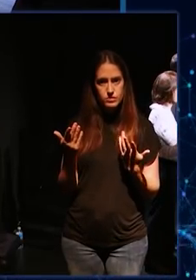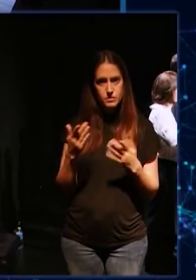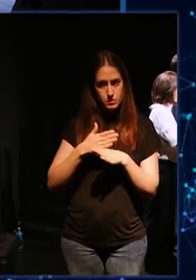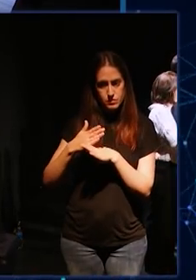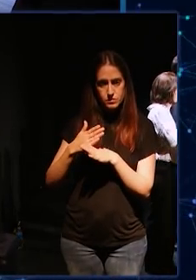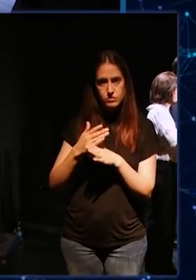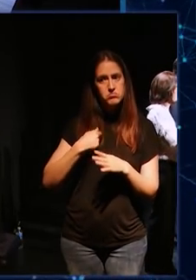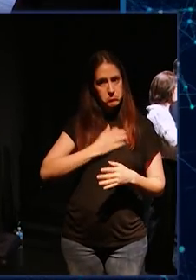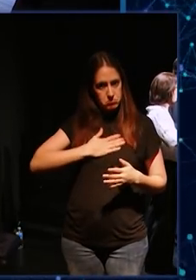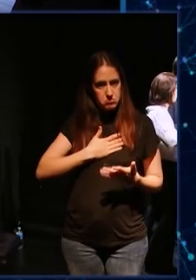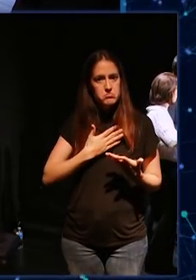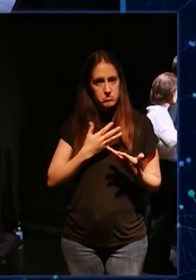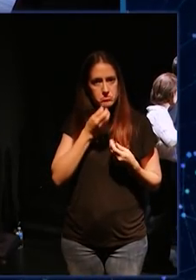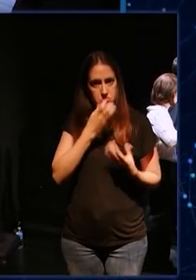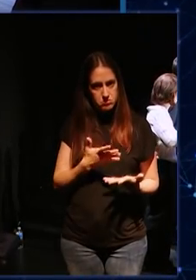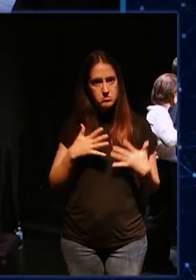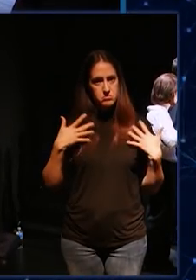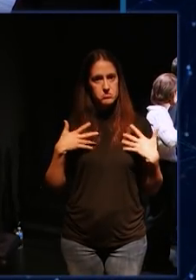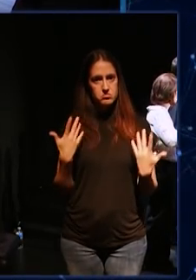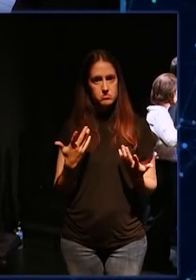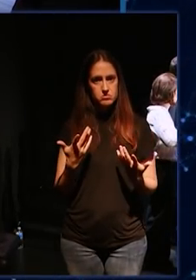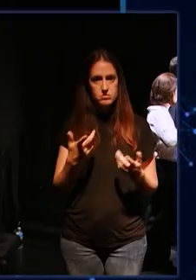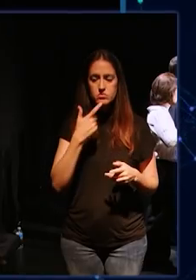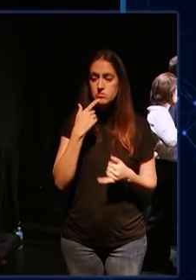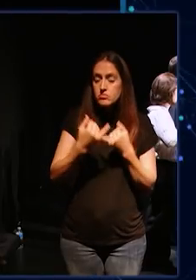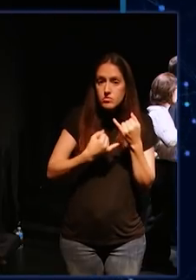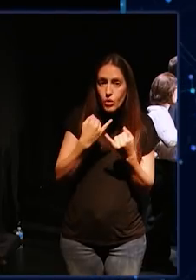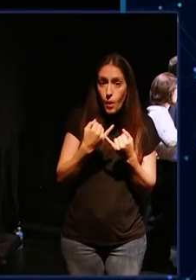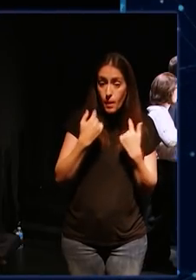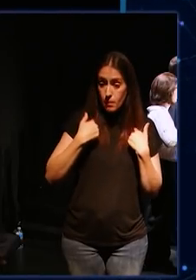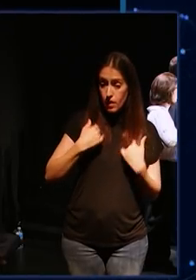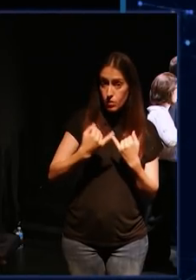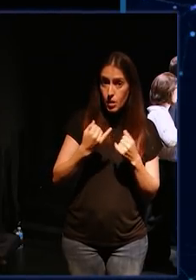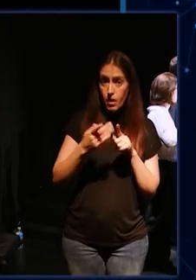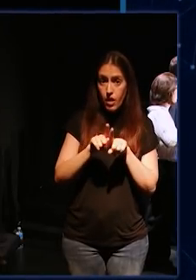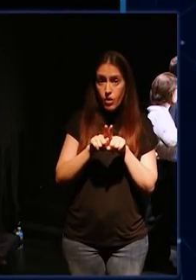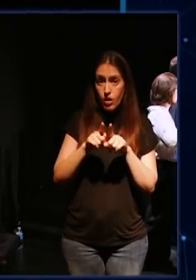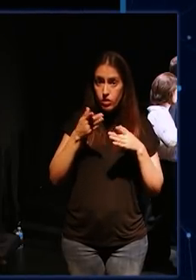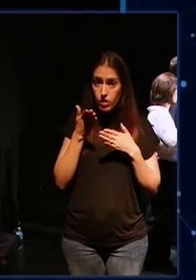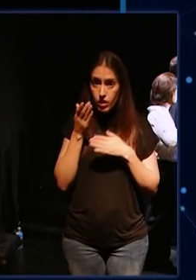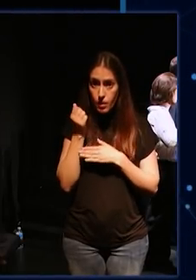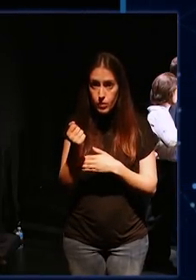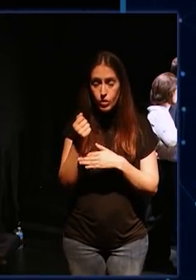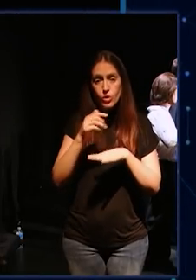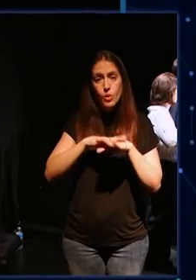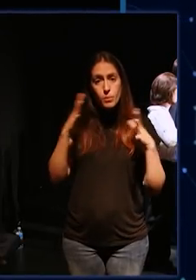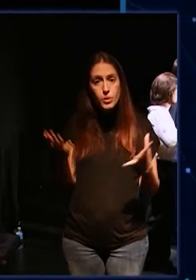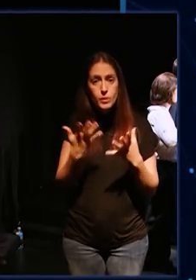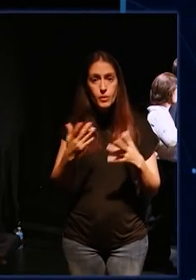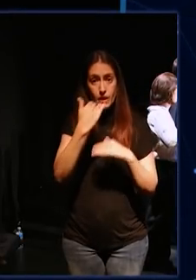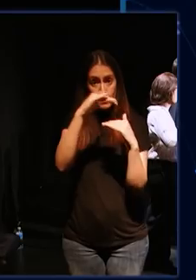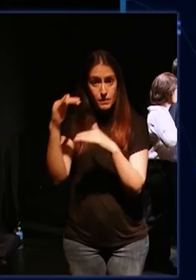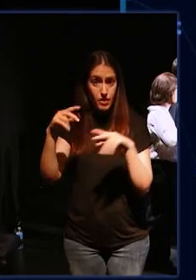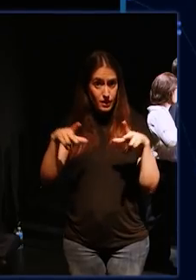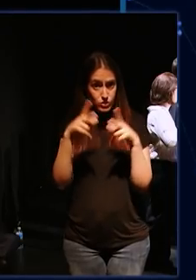que nos complace que así sea. Y no tendremos ningún problema en promover esas políticas de vivienda social,